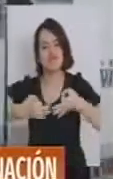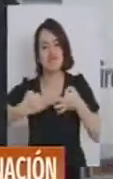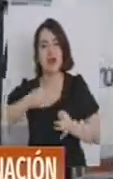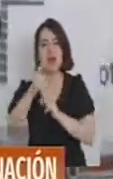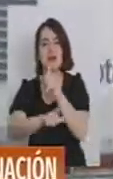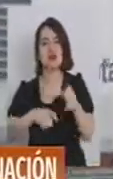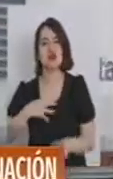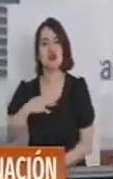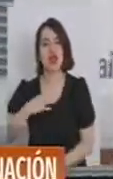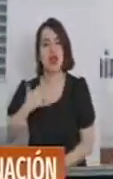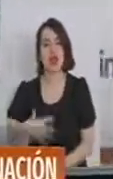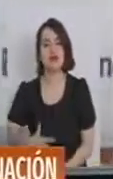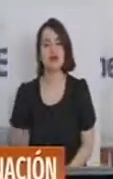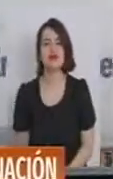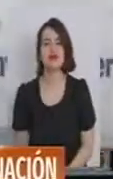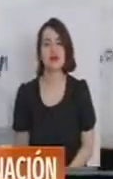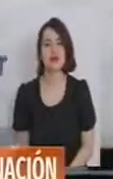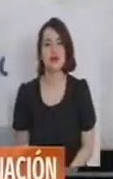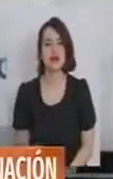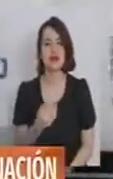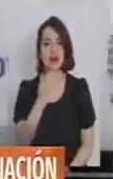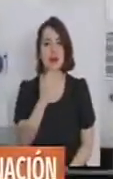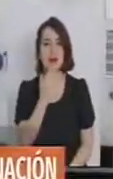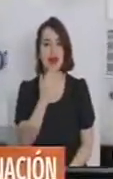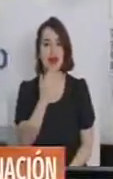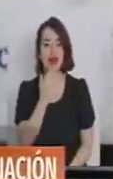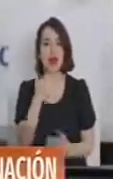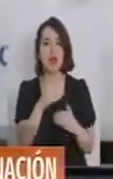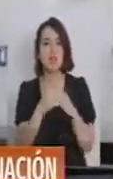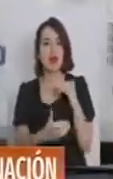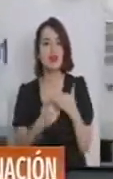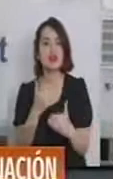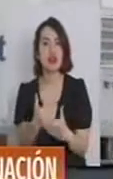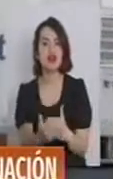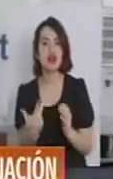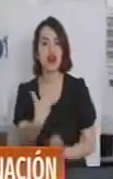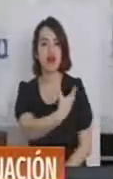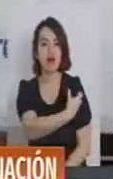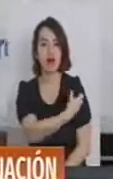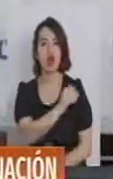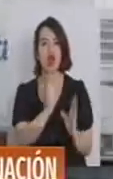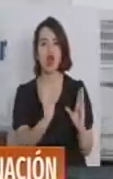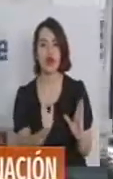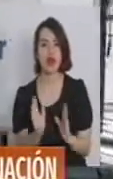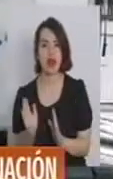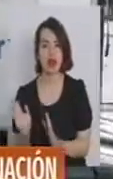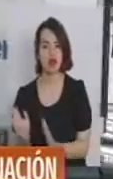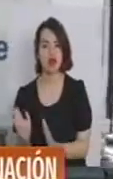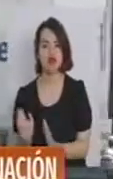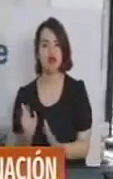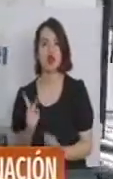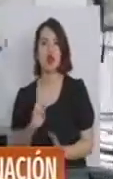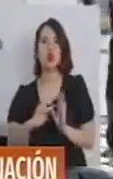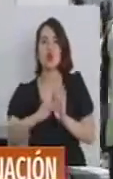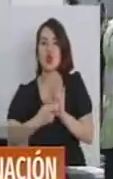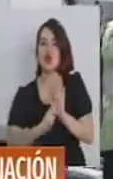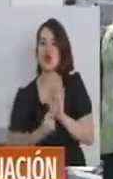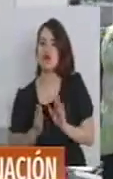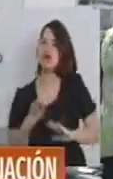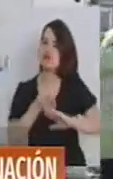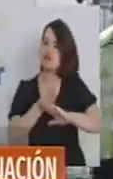la ciudadanía y además que el proceso de vacunación sea ordenado, por turnos,